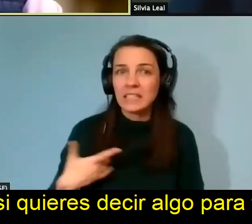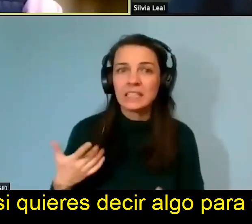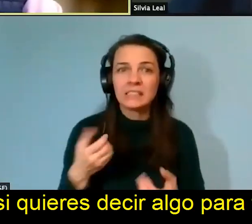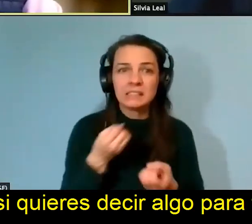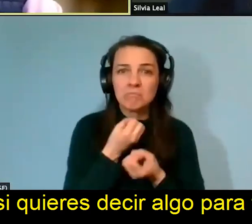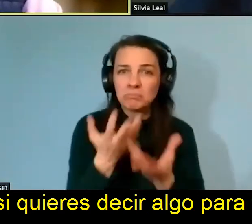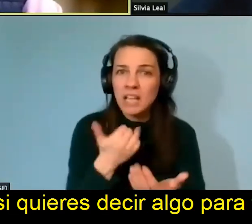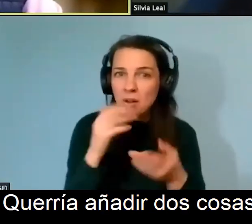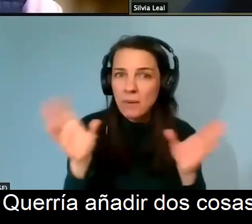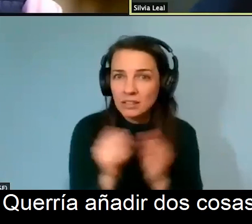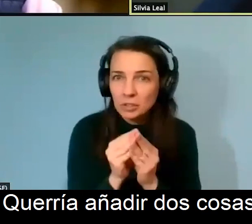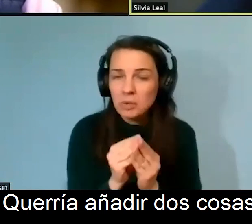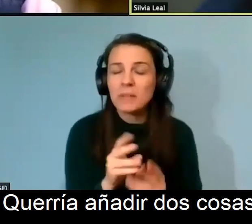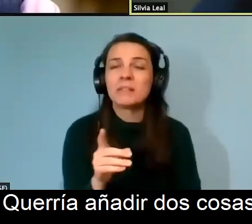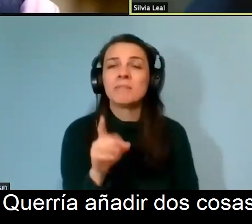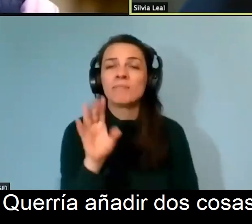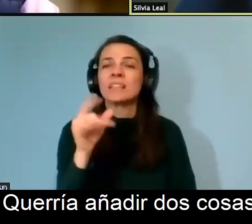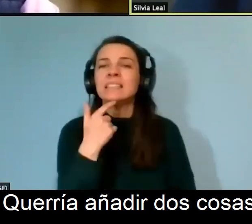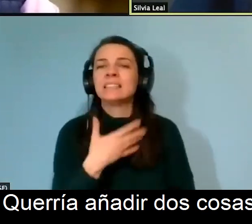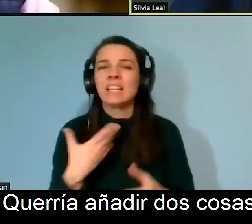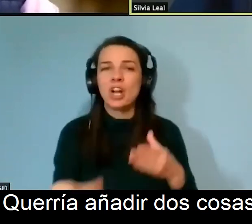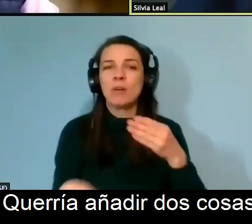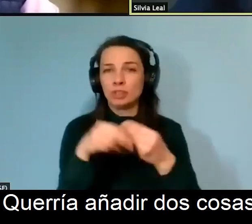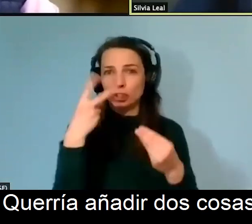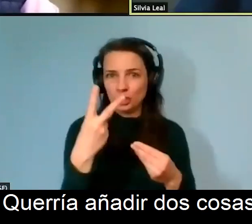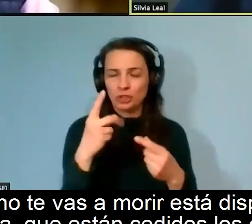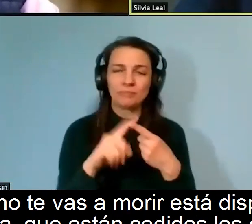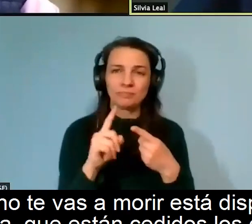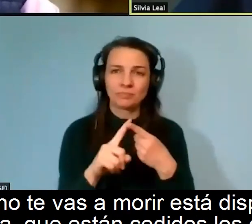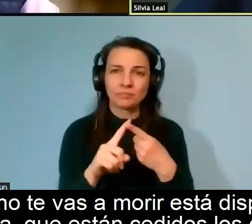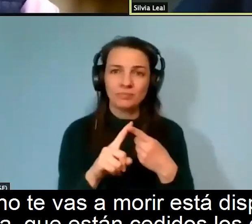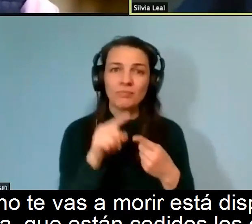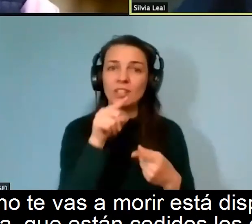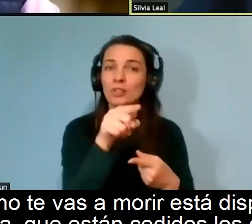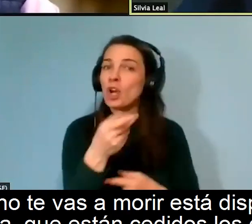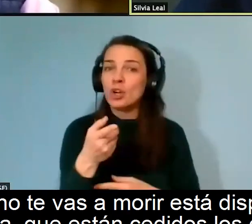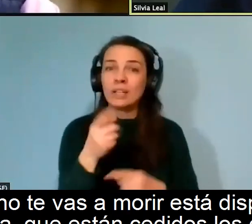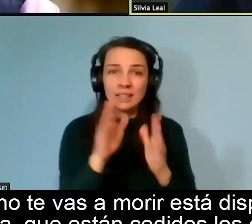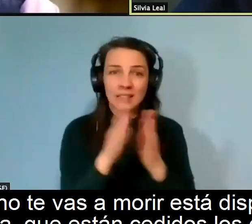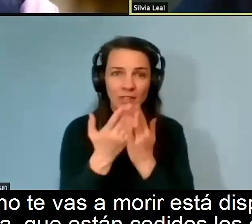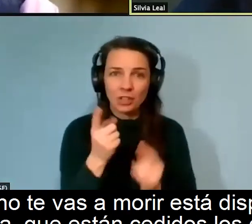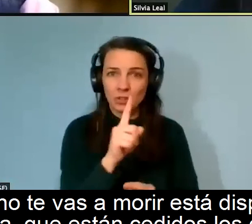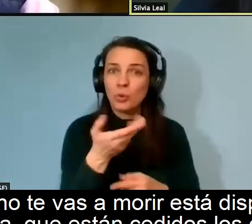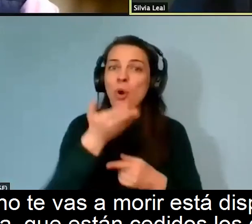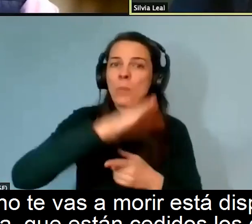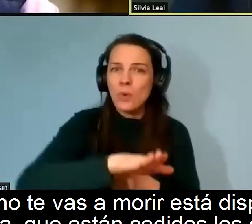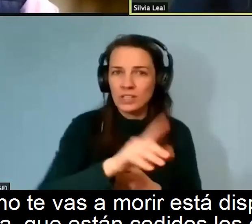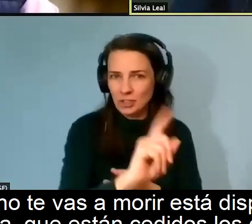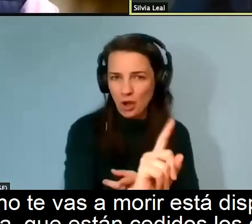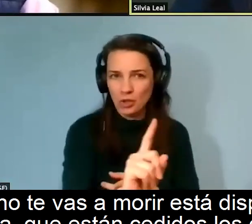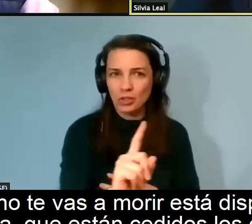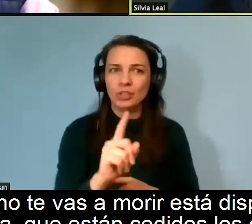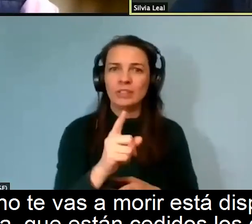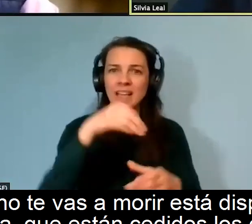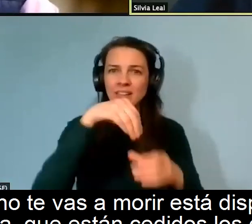para finalizar. Sí, querría añadir 2 cosas. La primera, que No te vas a morir está disponible en vuestra biblioteca,